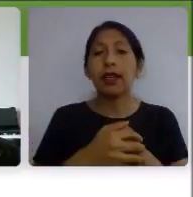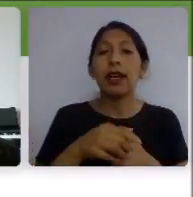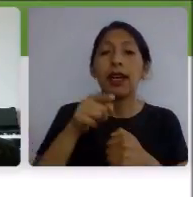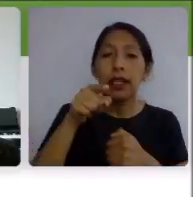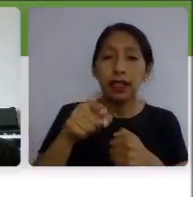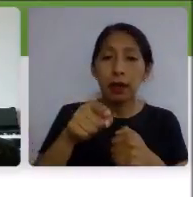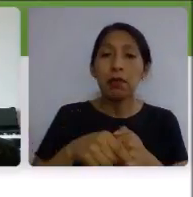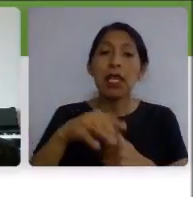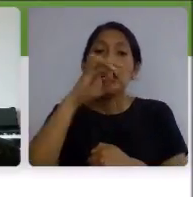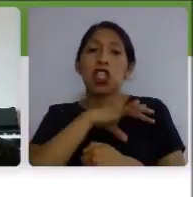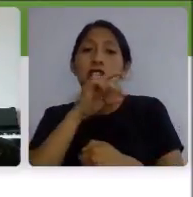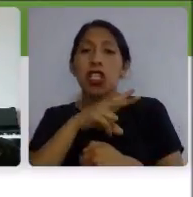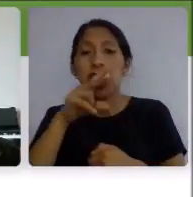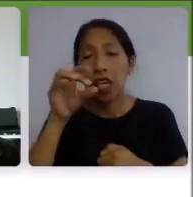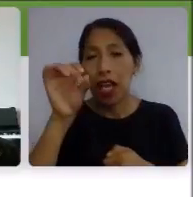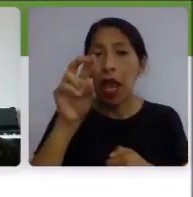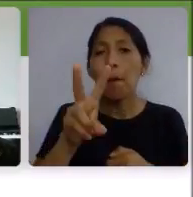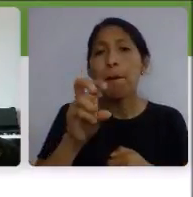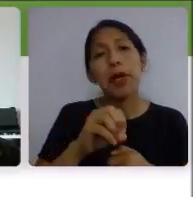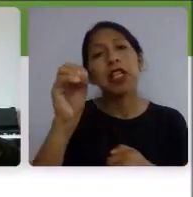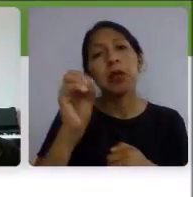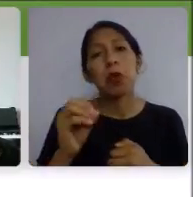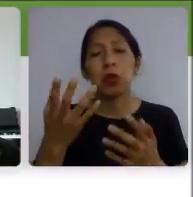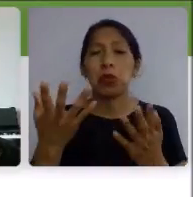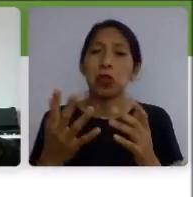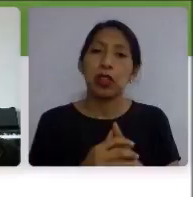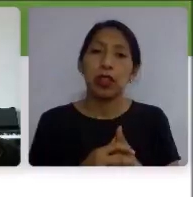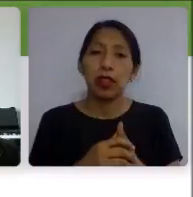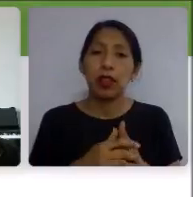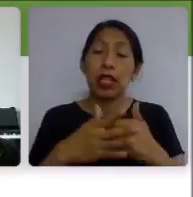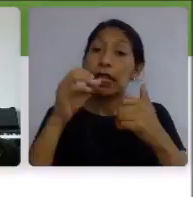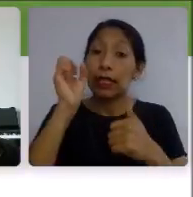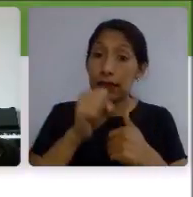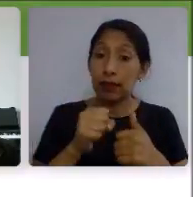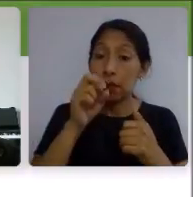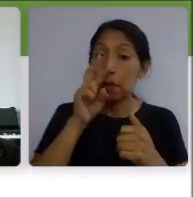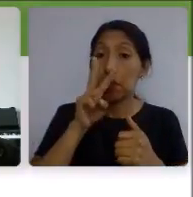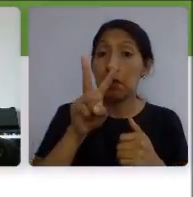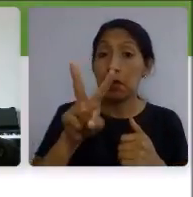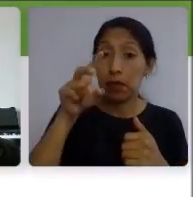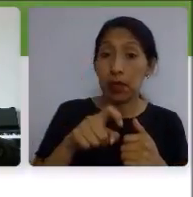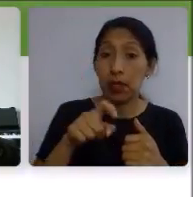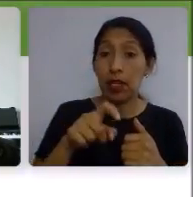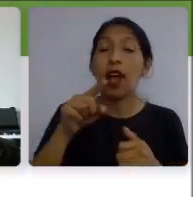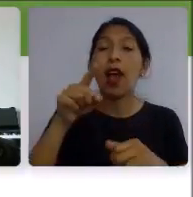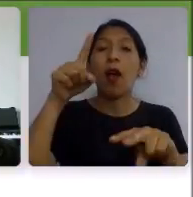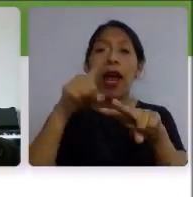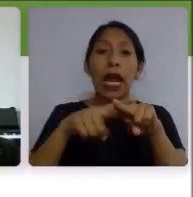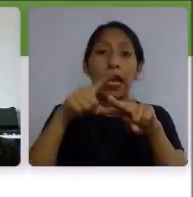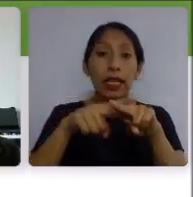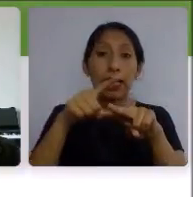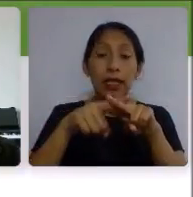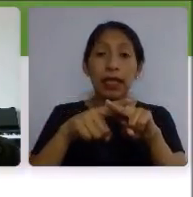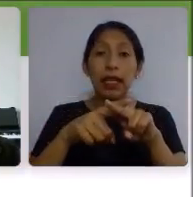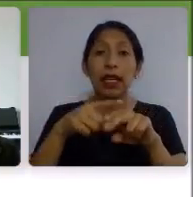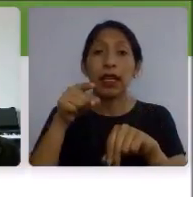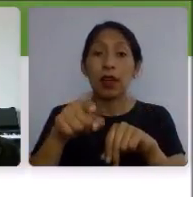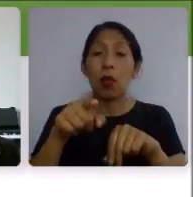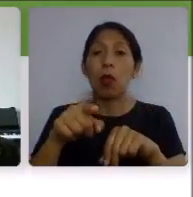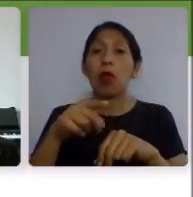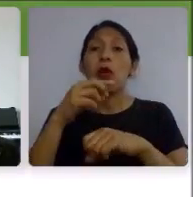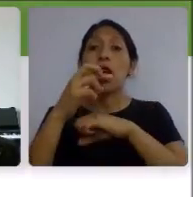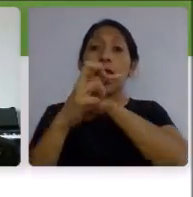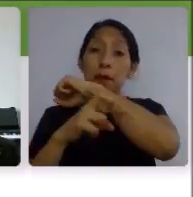Chile con 20% solamente. Es decir, tenemos que mirar a Argentina como el país que está